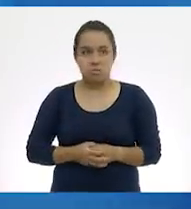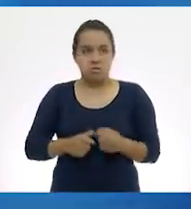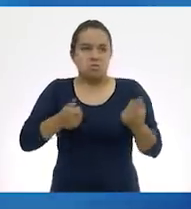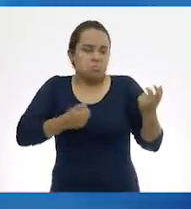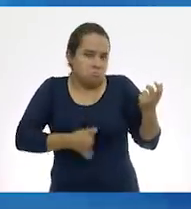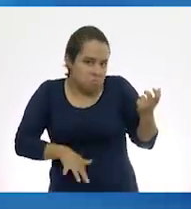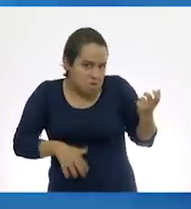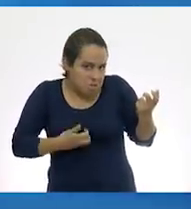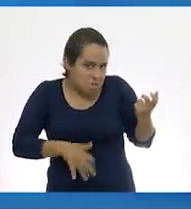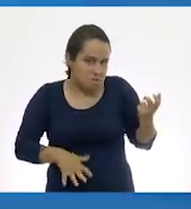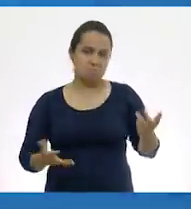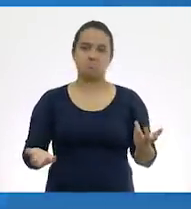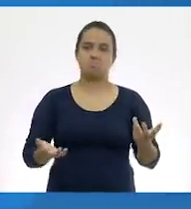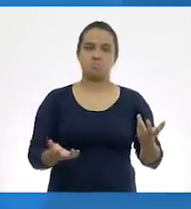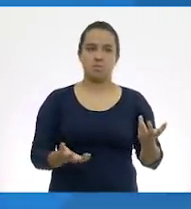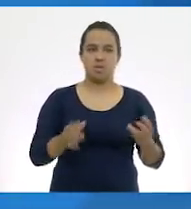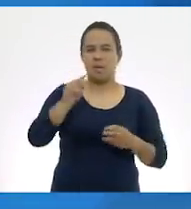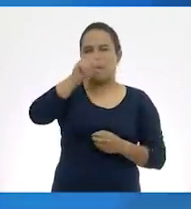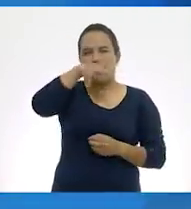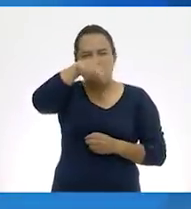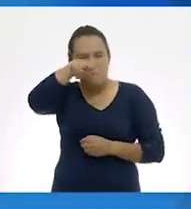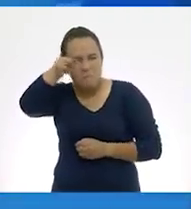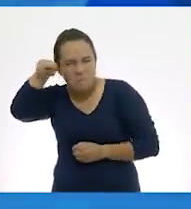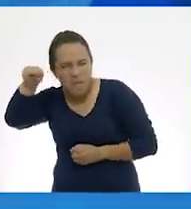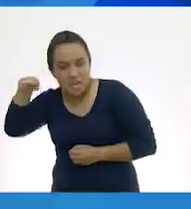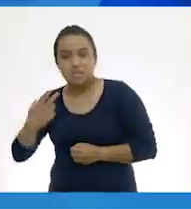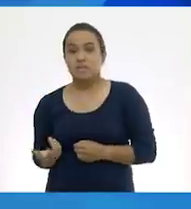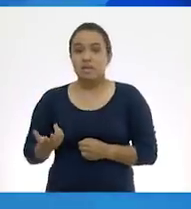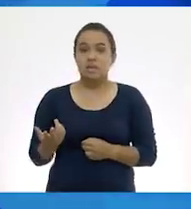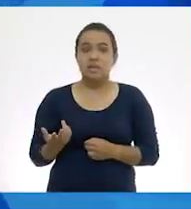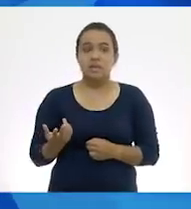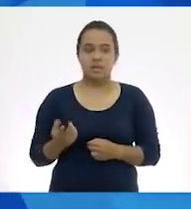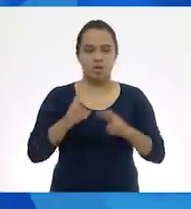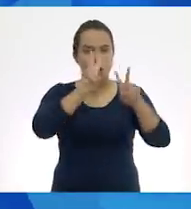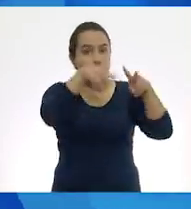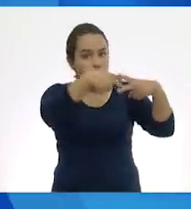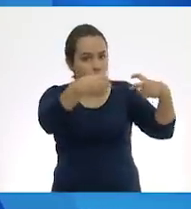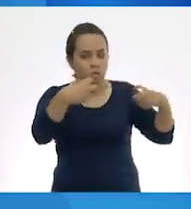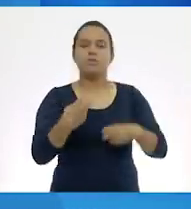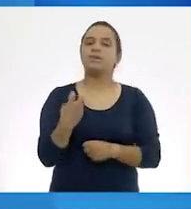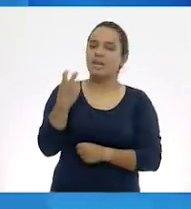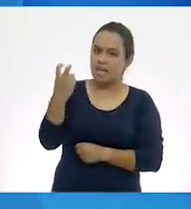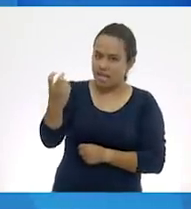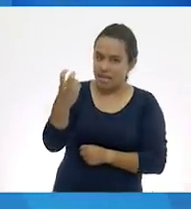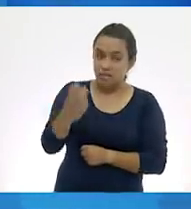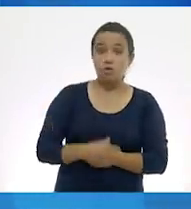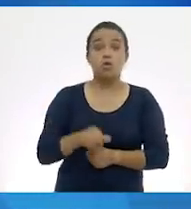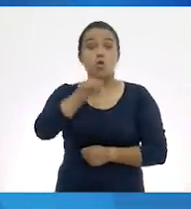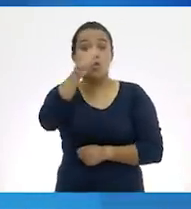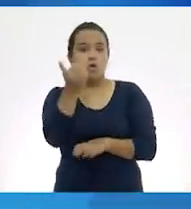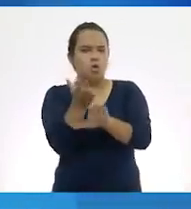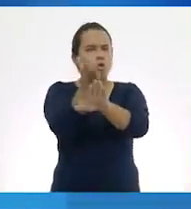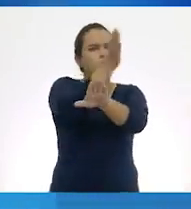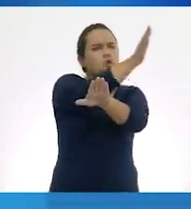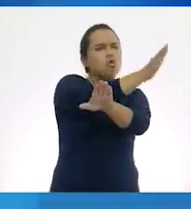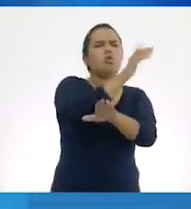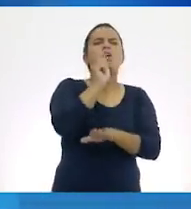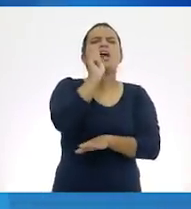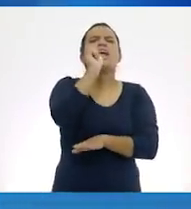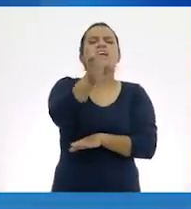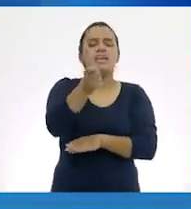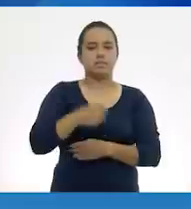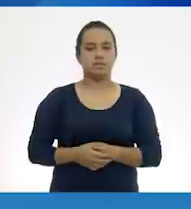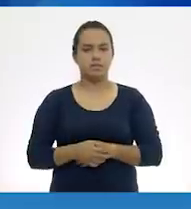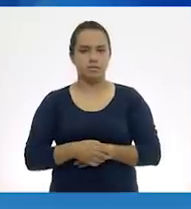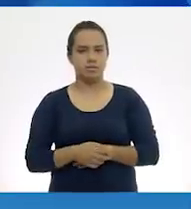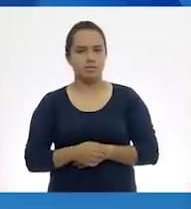instrumento musical, sí, es un pincel, un moño. Exacto. Y del otro lado, ¿qué observamos? Del otro